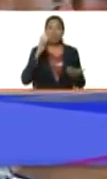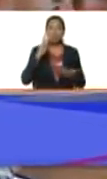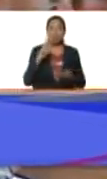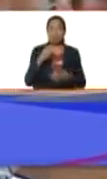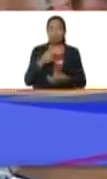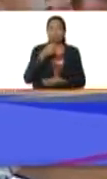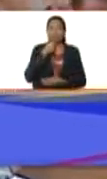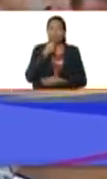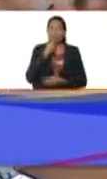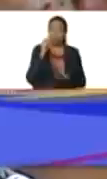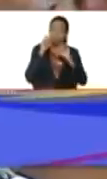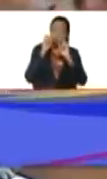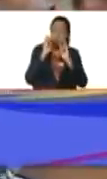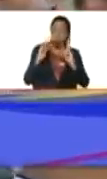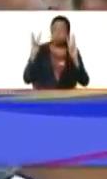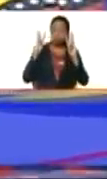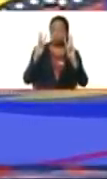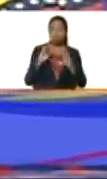Héctor. ¿Ah?